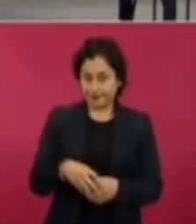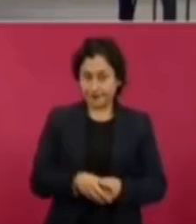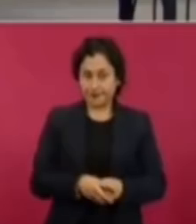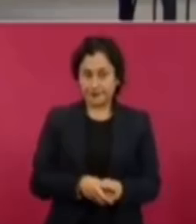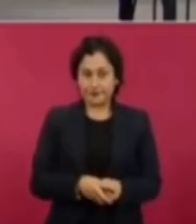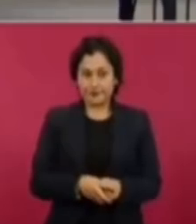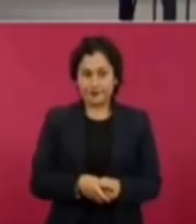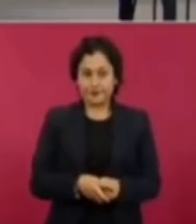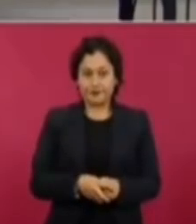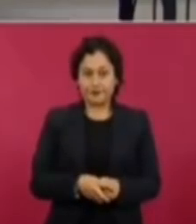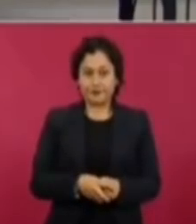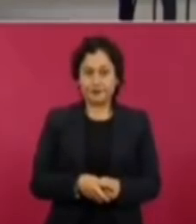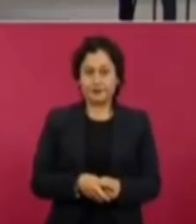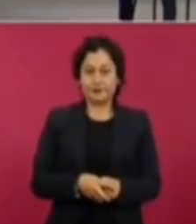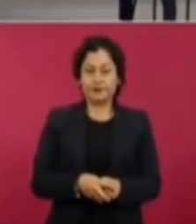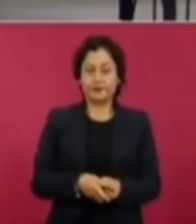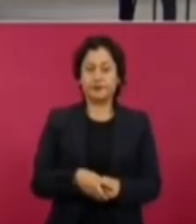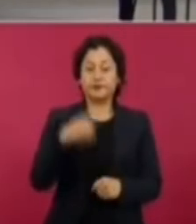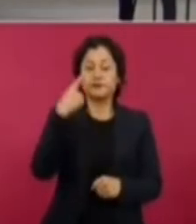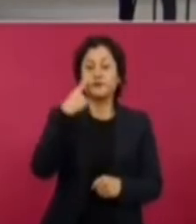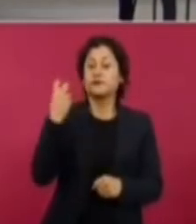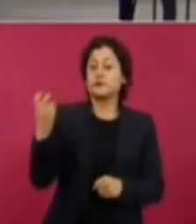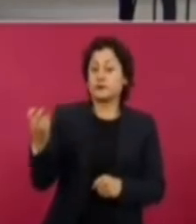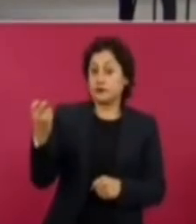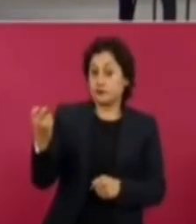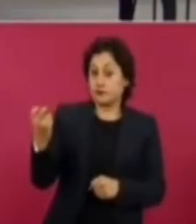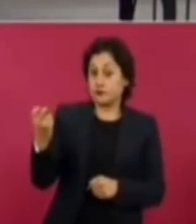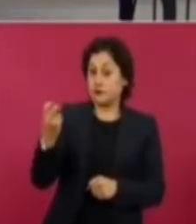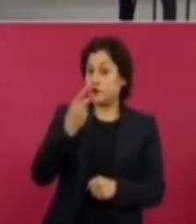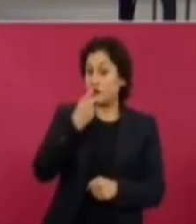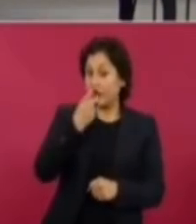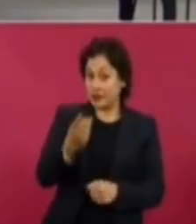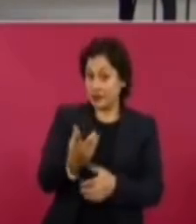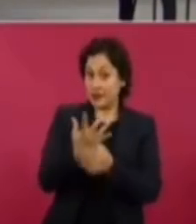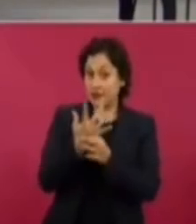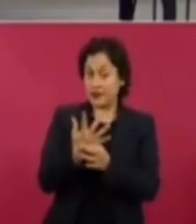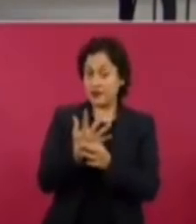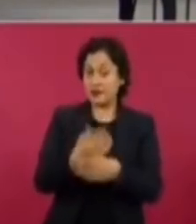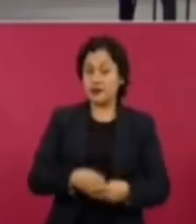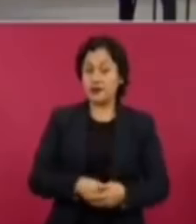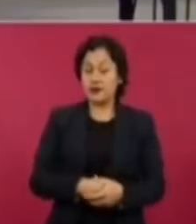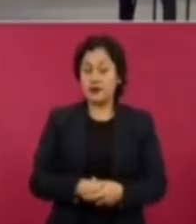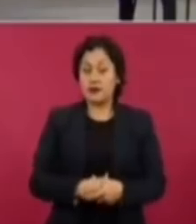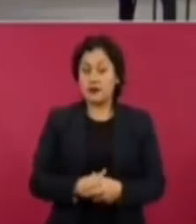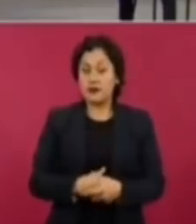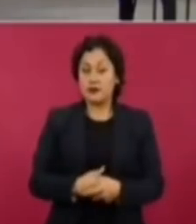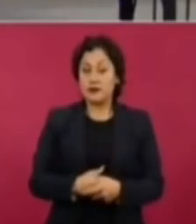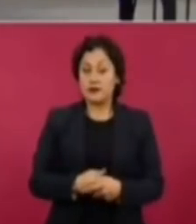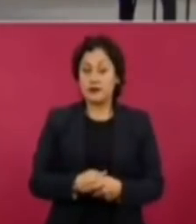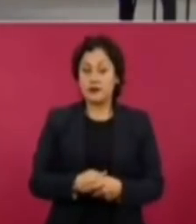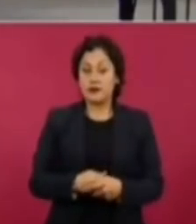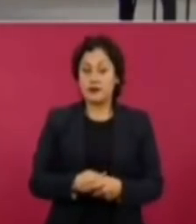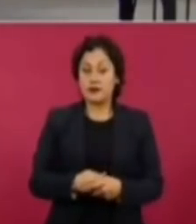espera la orden para que vayan a la guerra, pues sí, tocando el tema del conflicto bélico entre